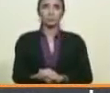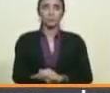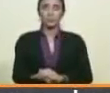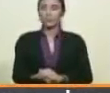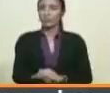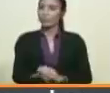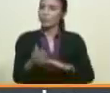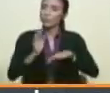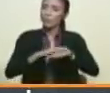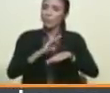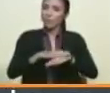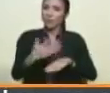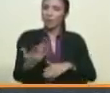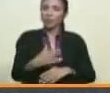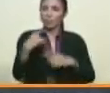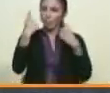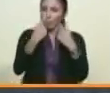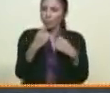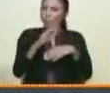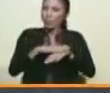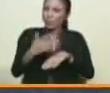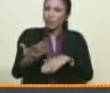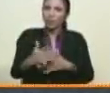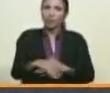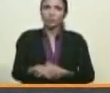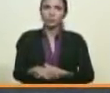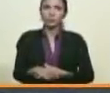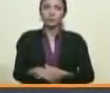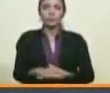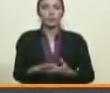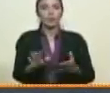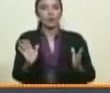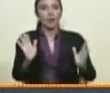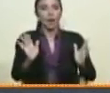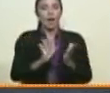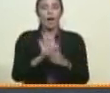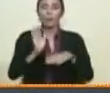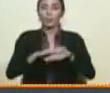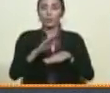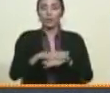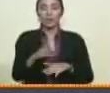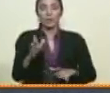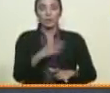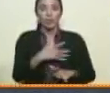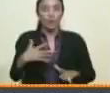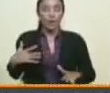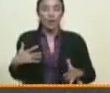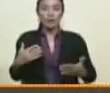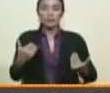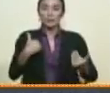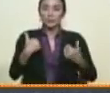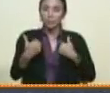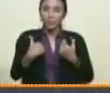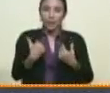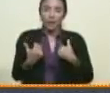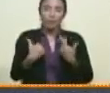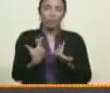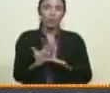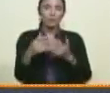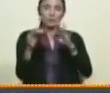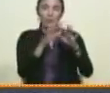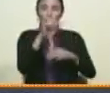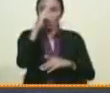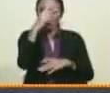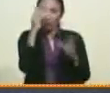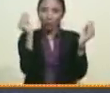médicos porque le pregunto al pueblo para tratar de crear heridas problemas en el pueblo venezolano y que la gente